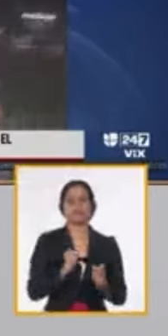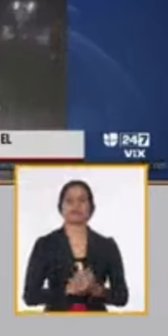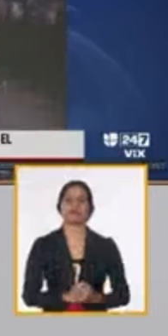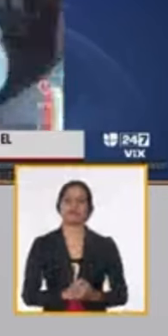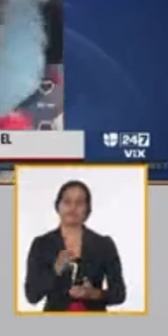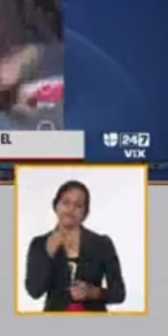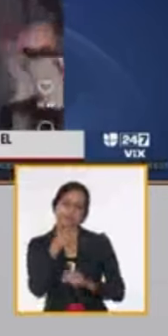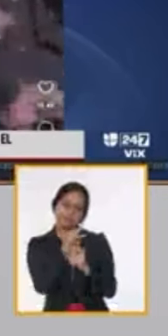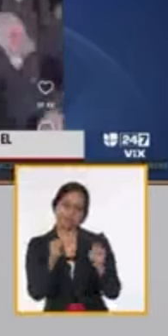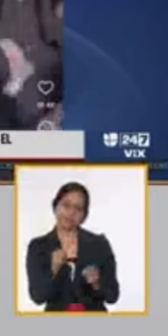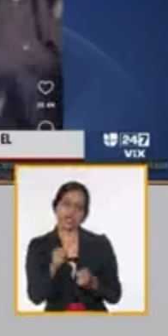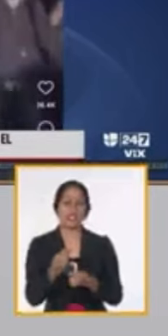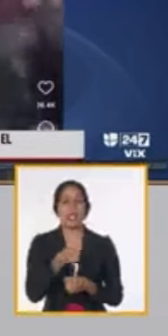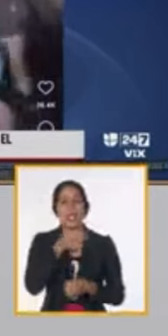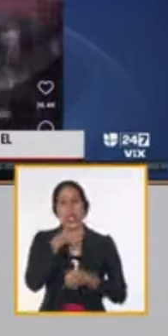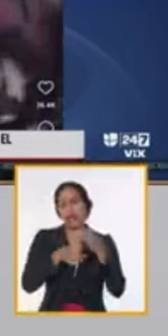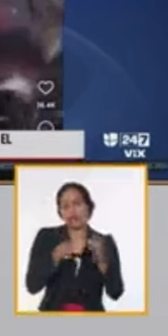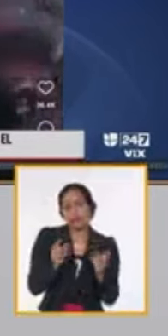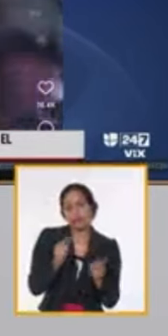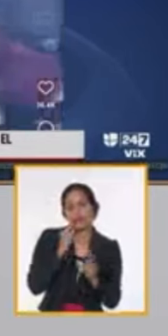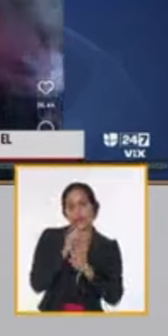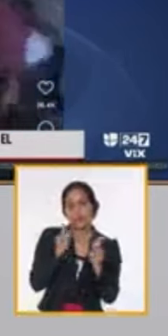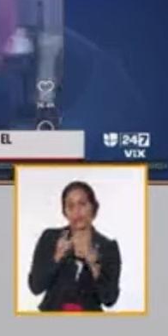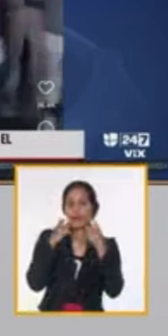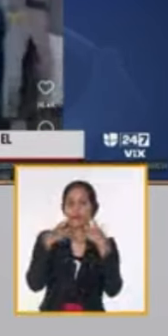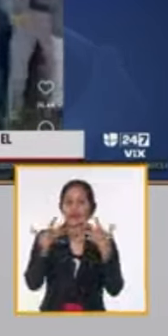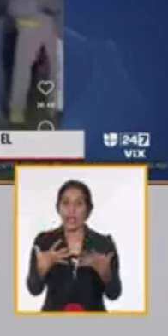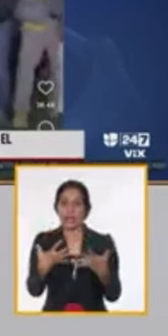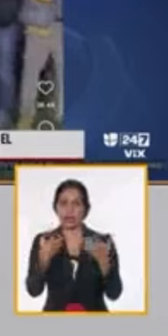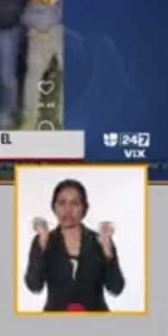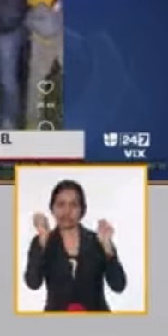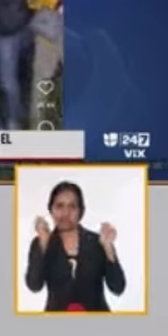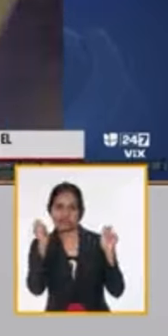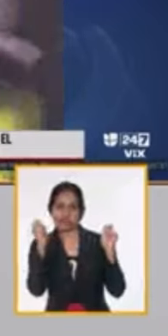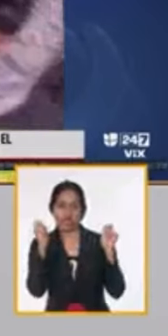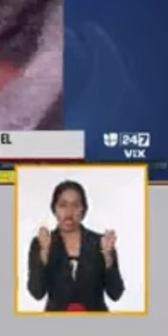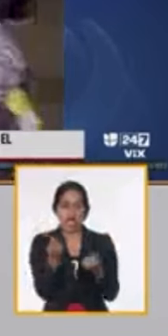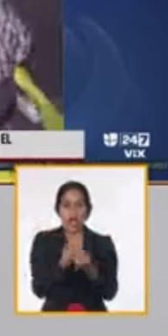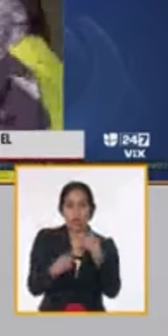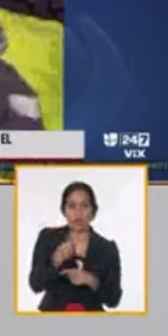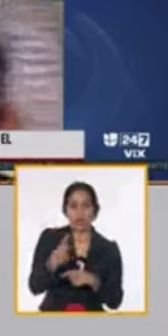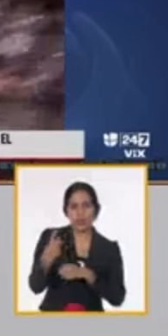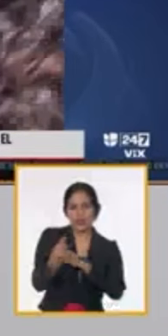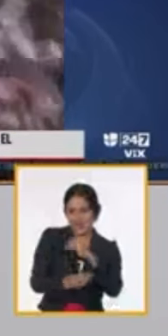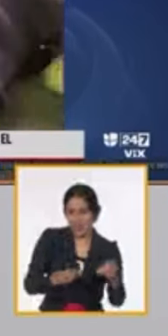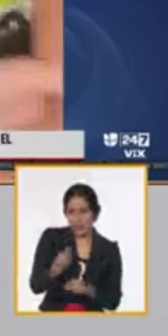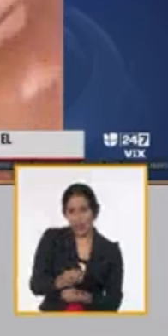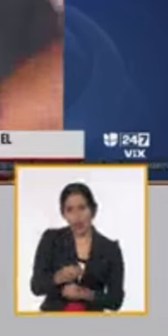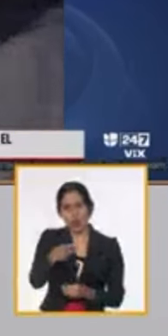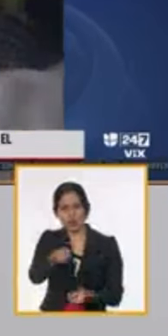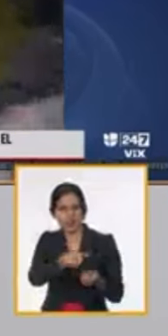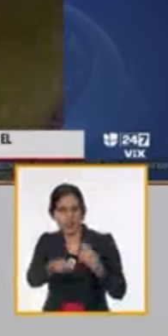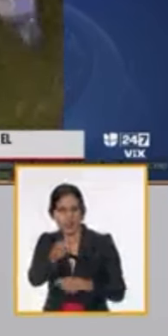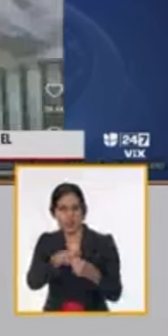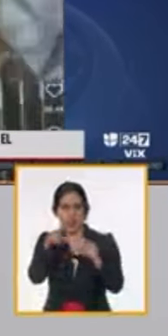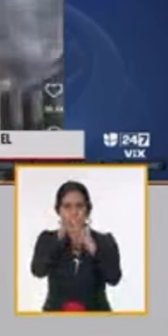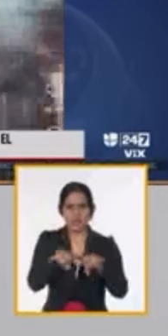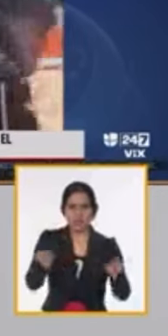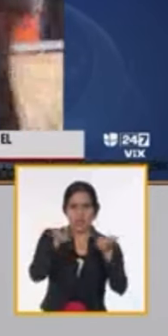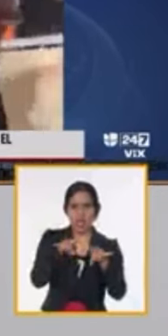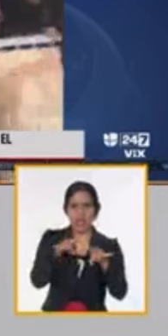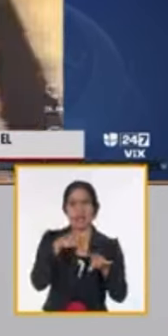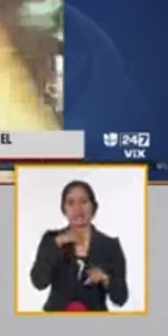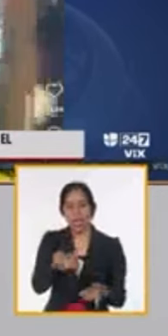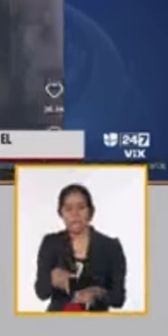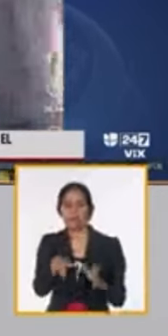los reclamos fundamentales que tiene que ver precisamente con la inversión de las universidades estadounidenses en programas que tienen